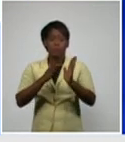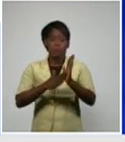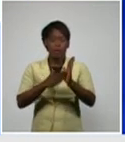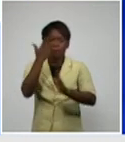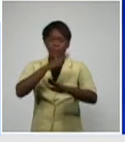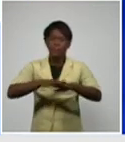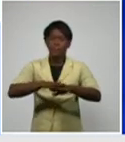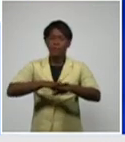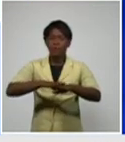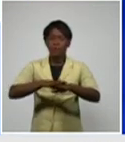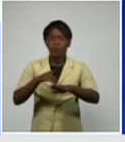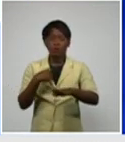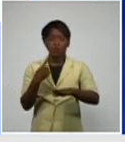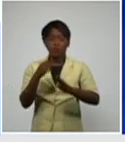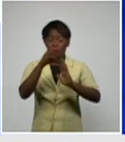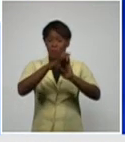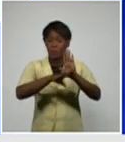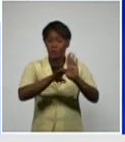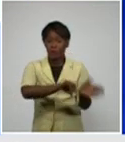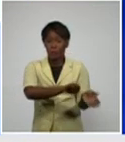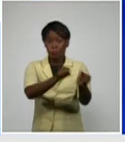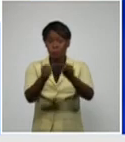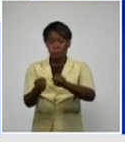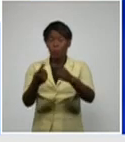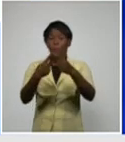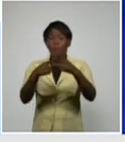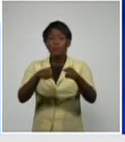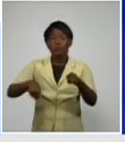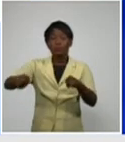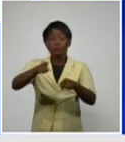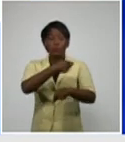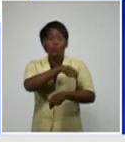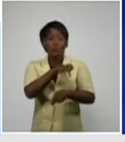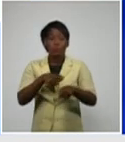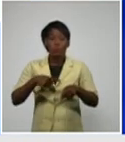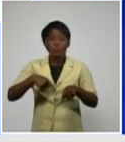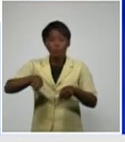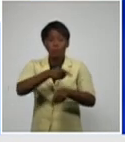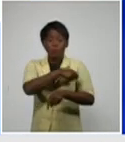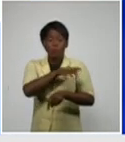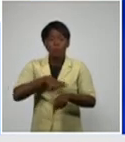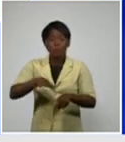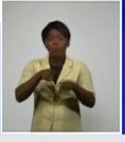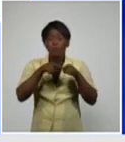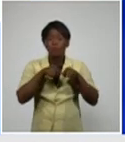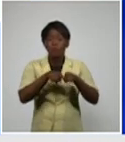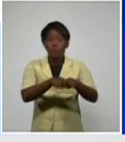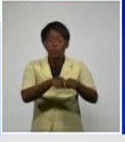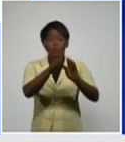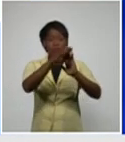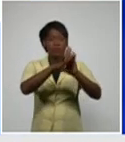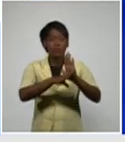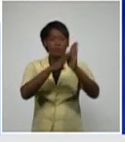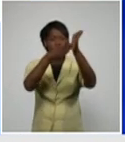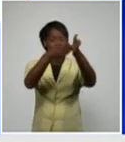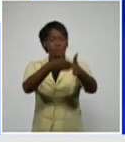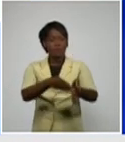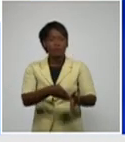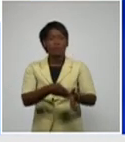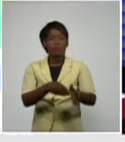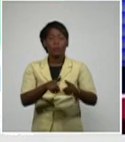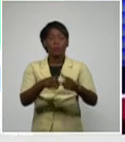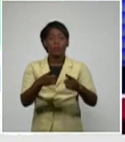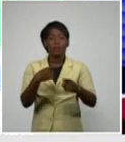con las acciones, con la participación de la población, no solo son las acciones. Como un día le oí un comentario